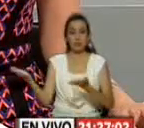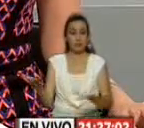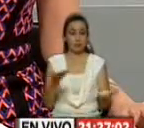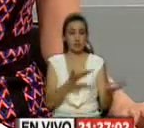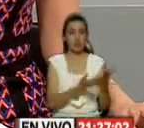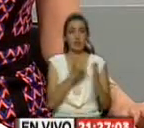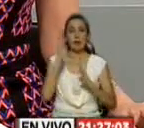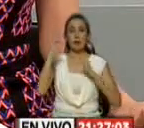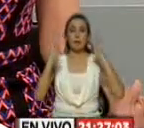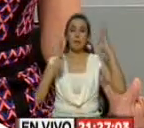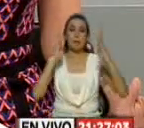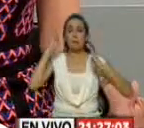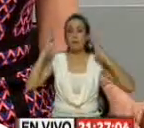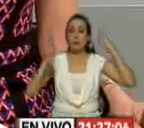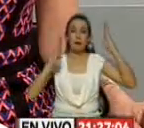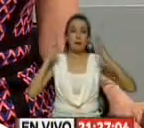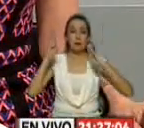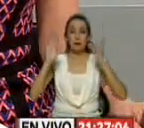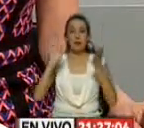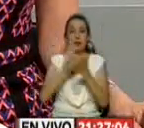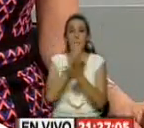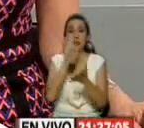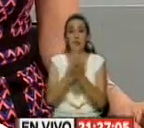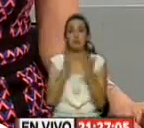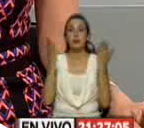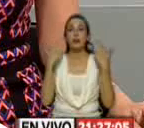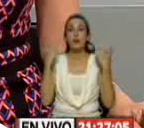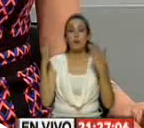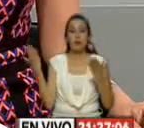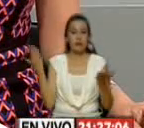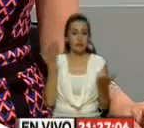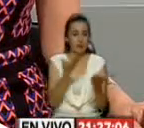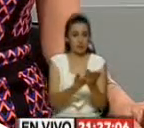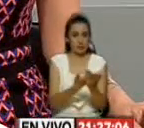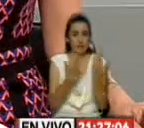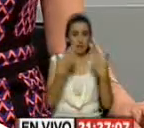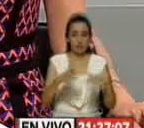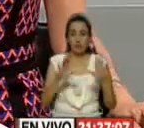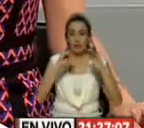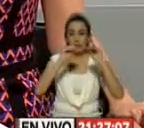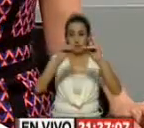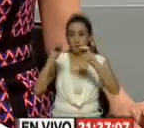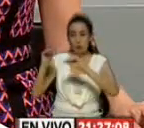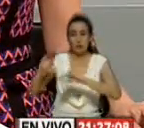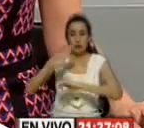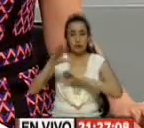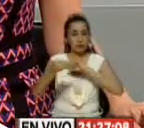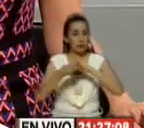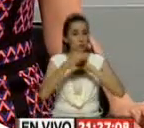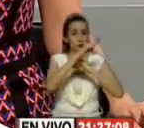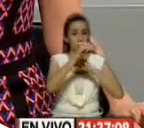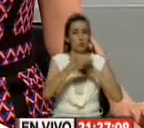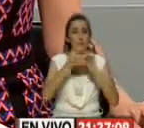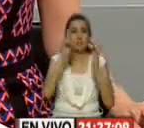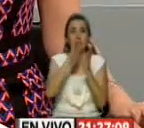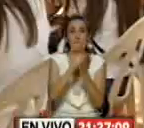de Reciclaje de Guayaquil como parte de una actividad de campo. Ellos instan a otros ciudadanos a sumarse a esta